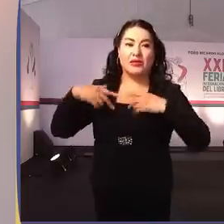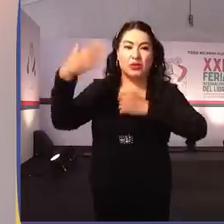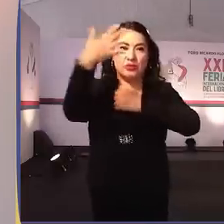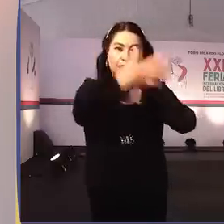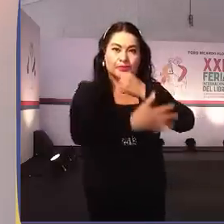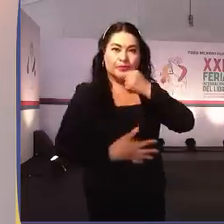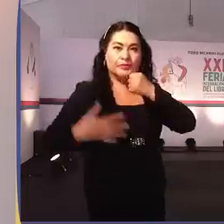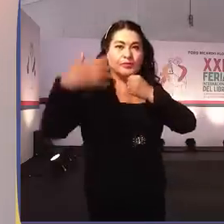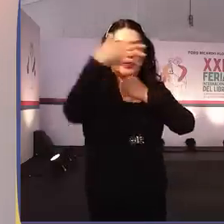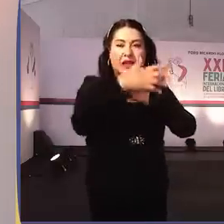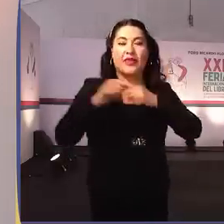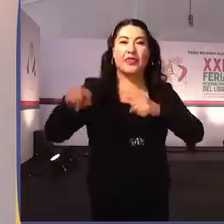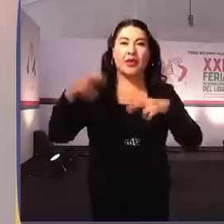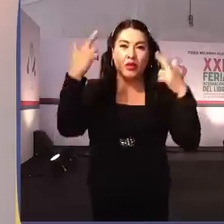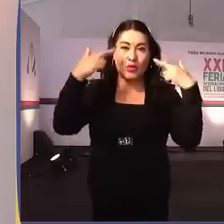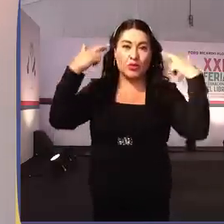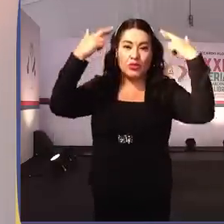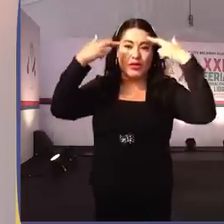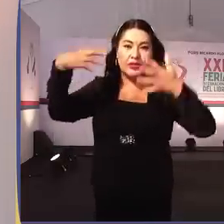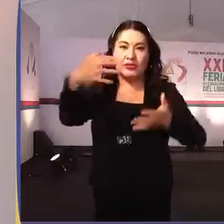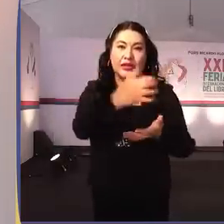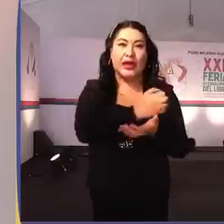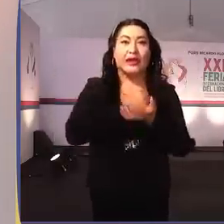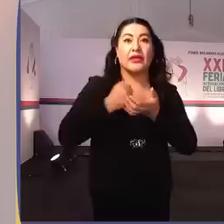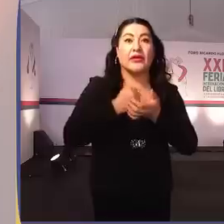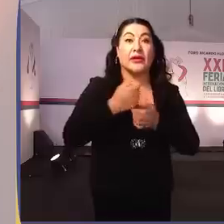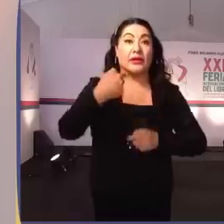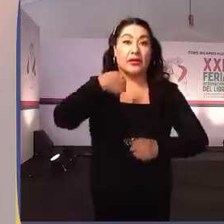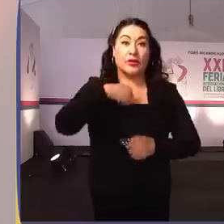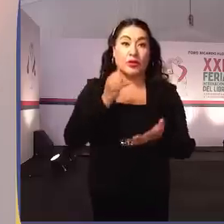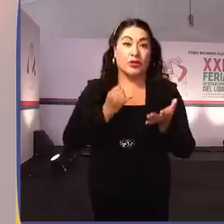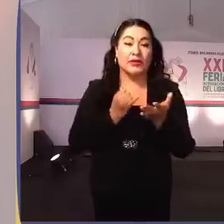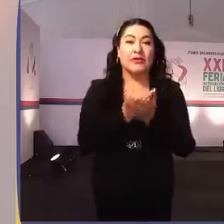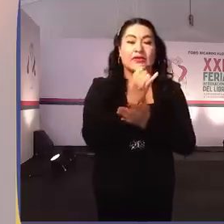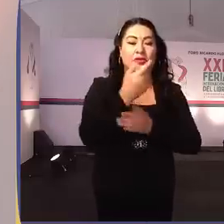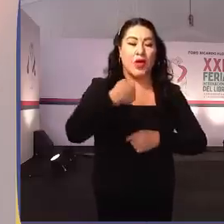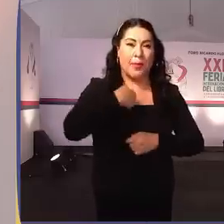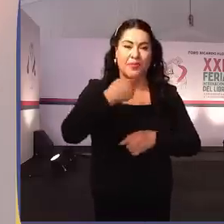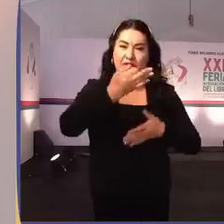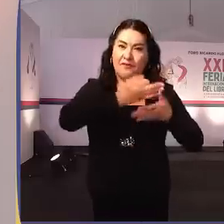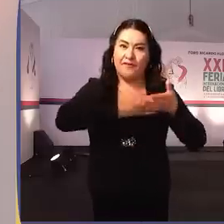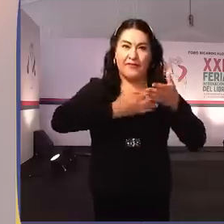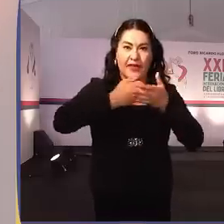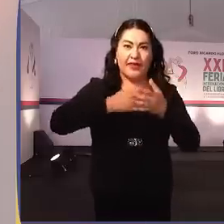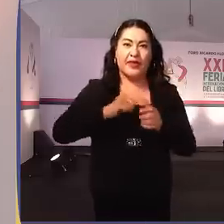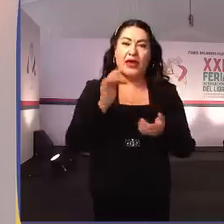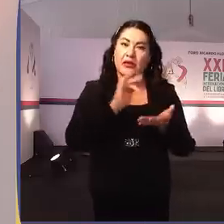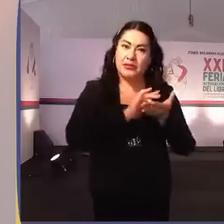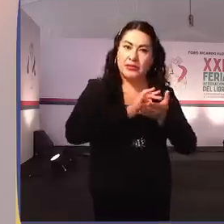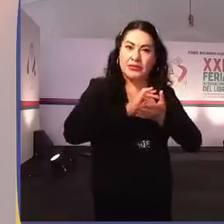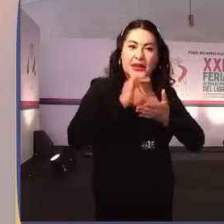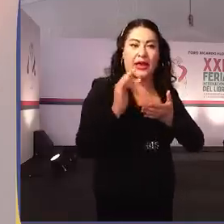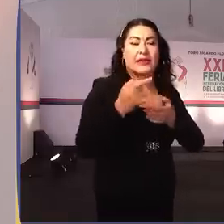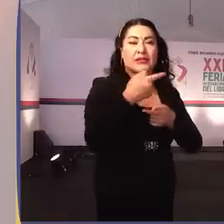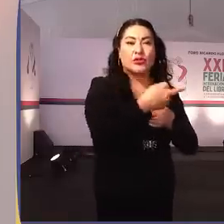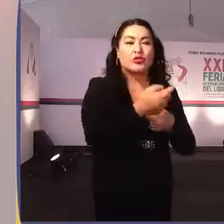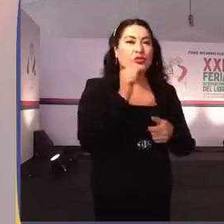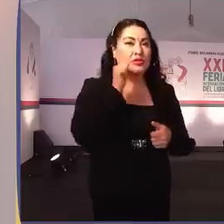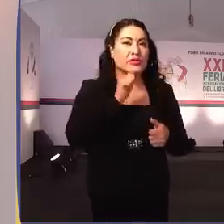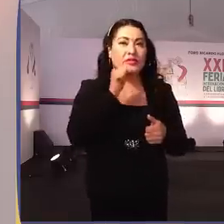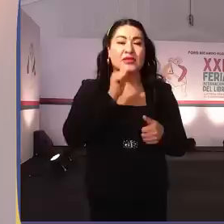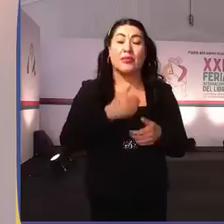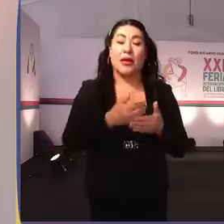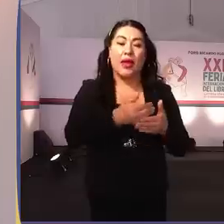o reinos que ganaban, y yo tengo determinado que de por mí no falte tan agradecida usanza,